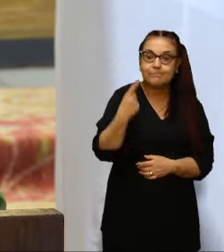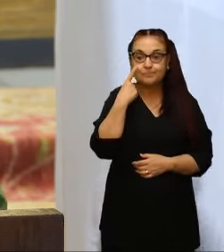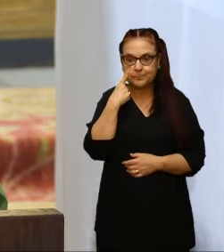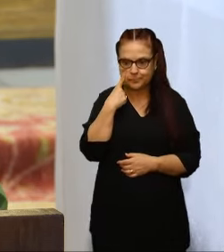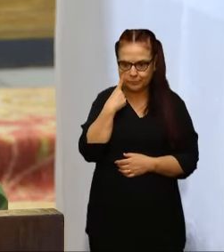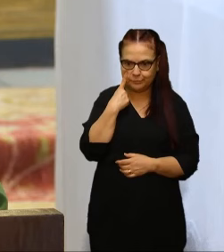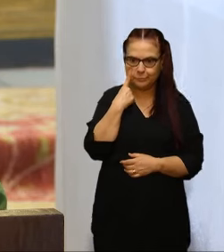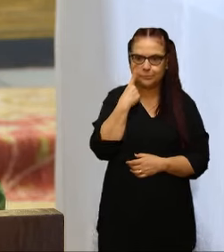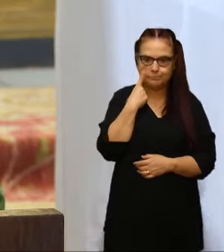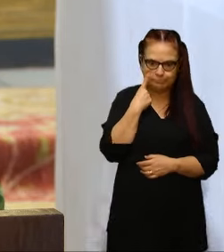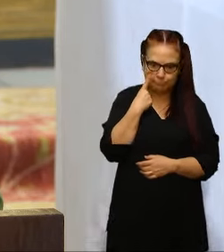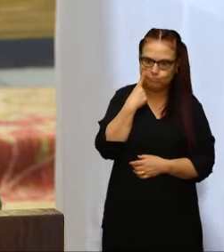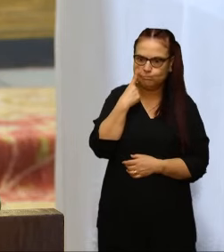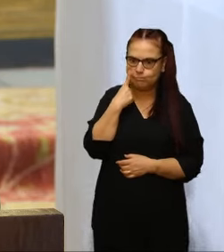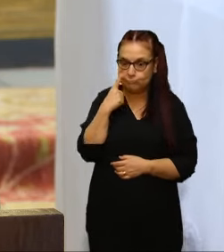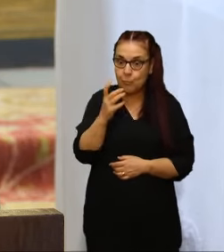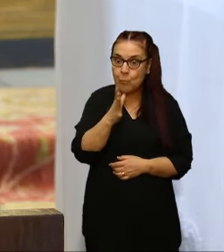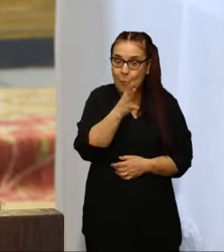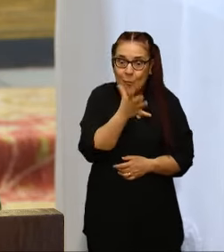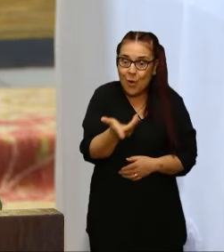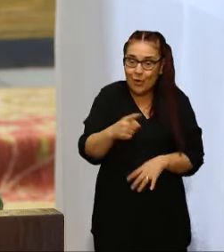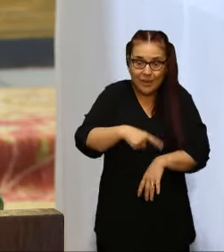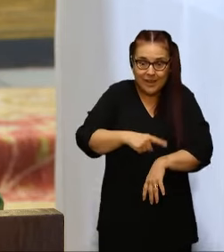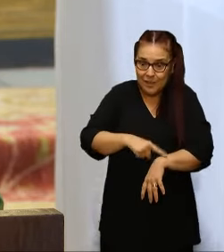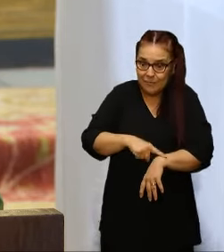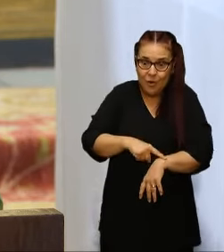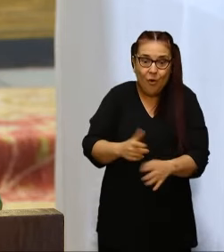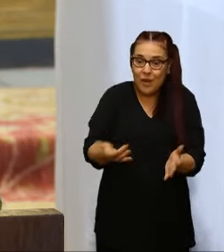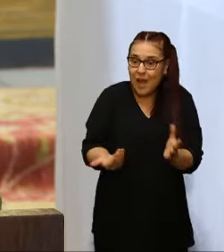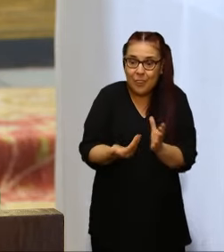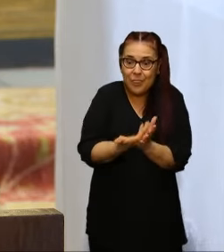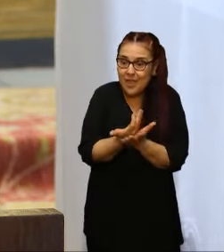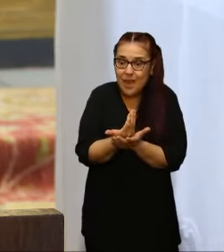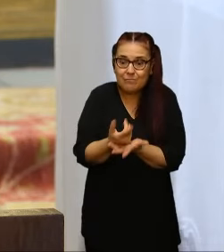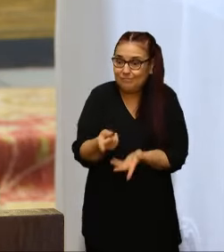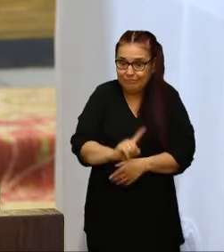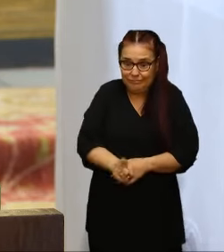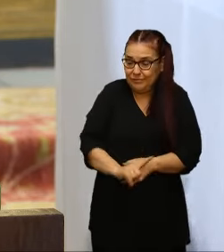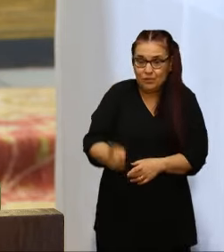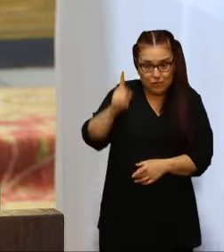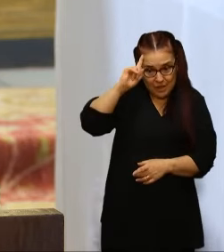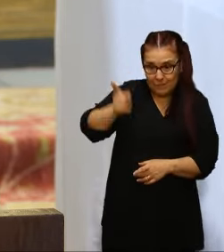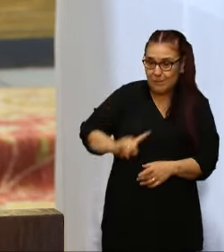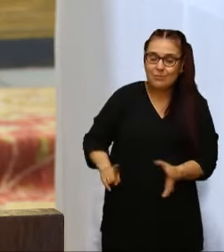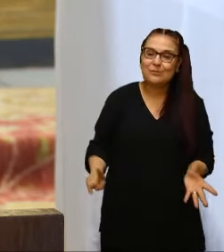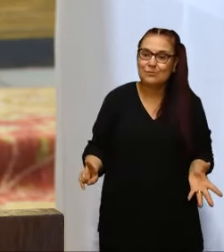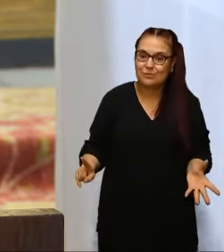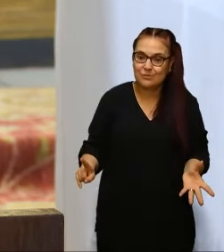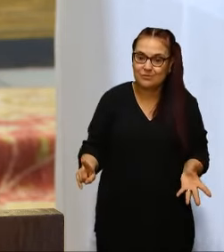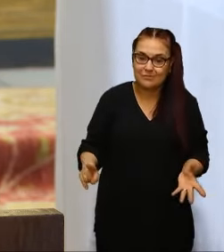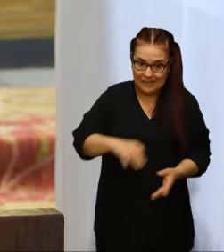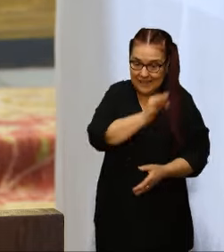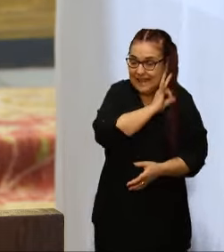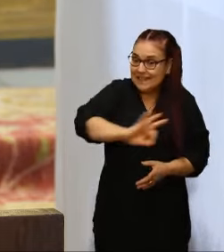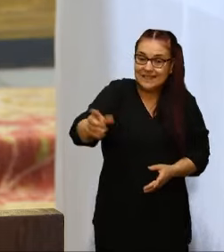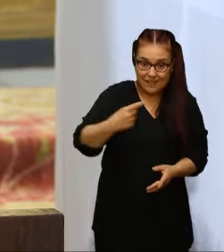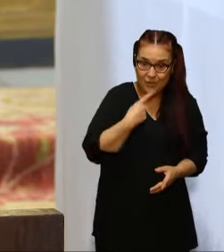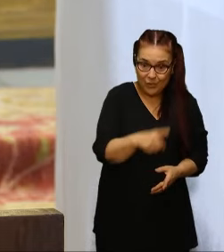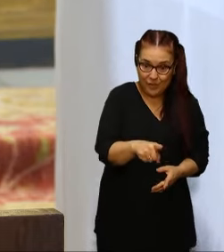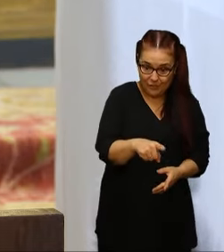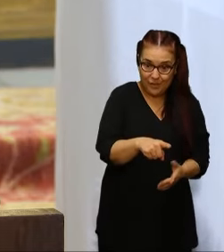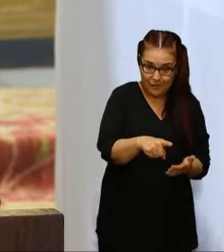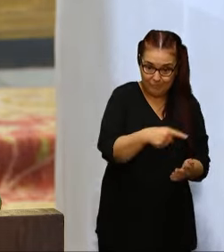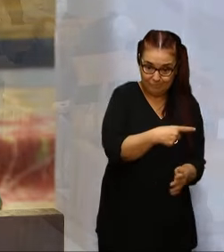vigilancia, porque desconocemos el día y la hora que esto va a suceder. Y el Señor lo dice en todo este